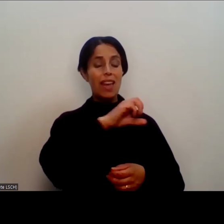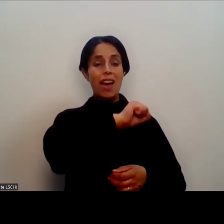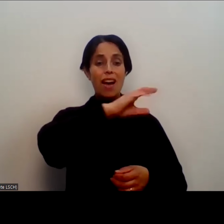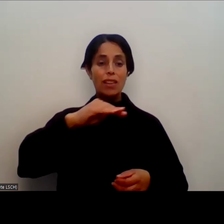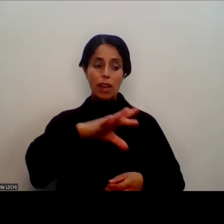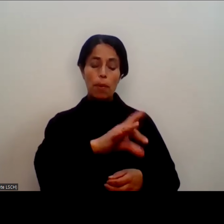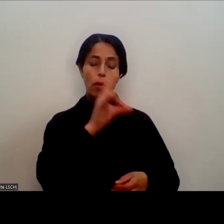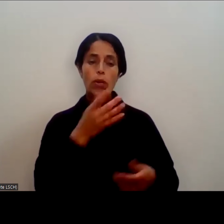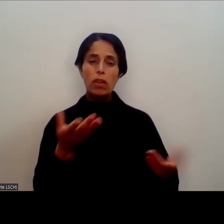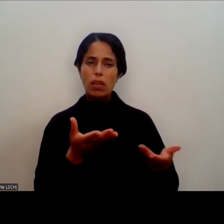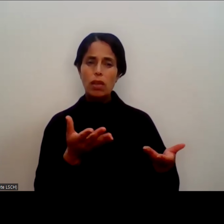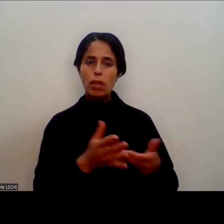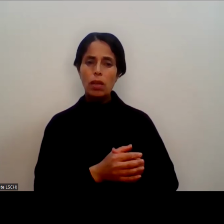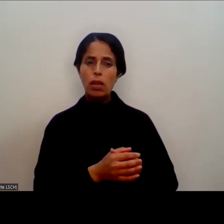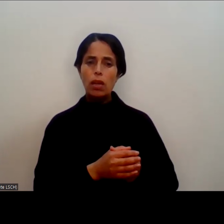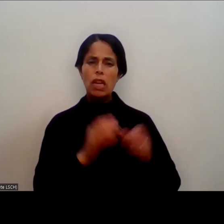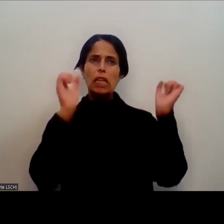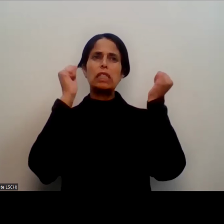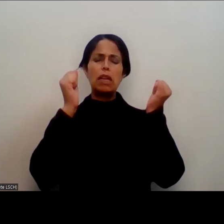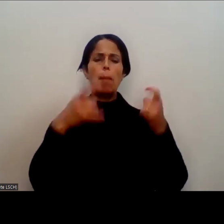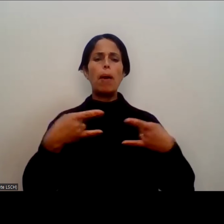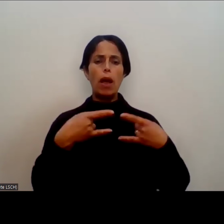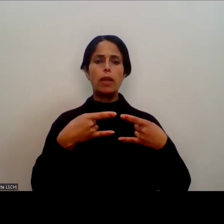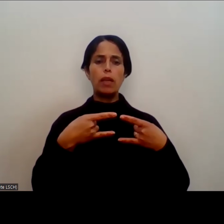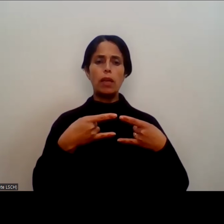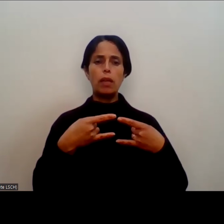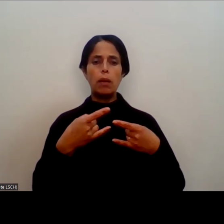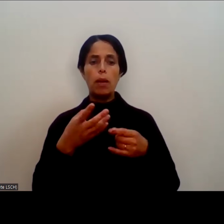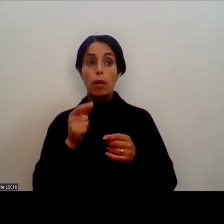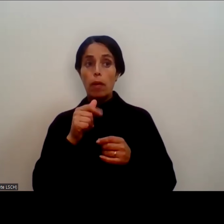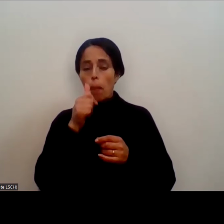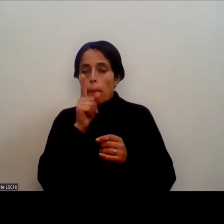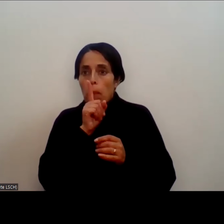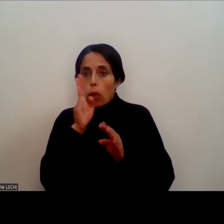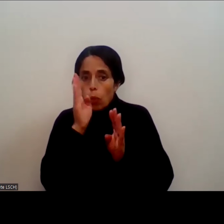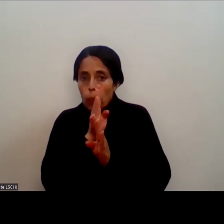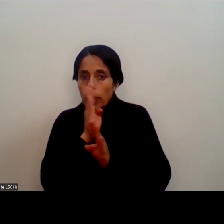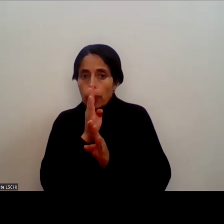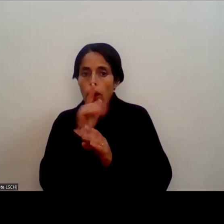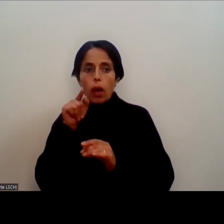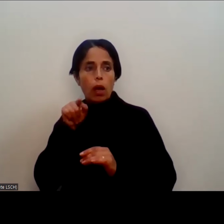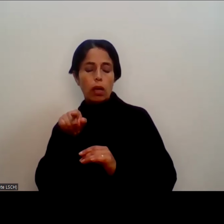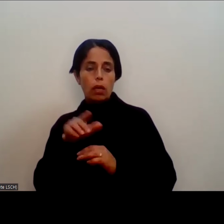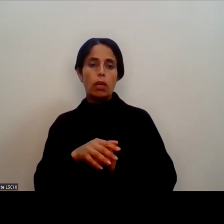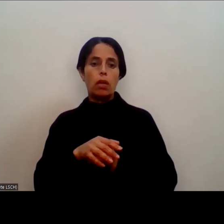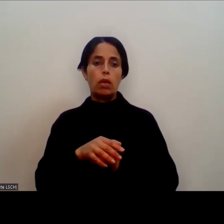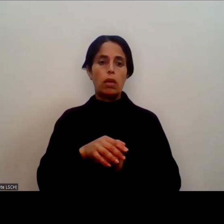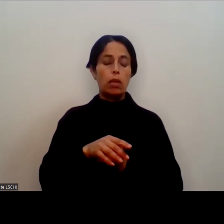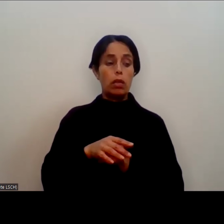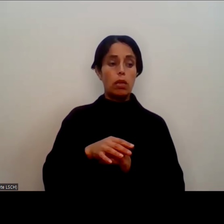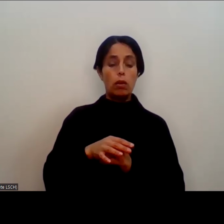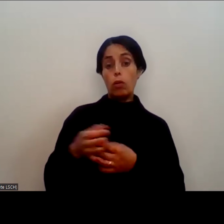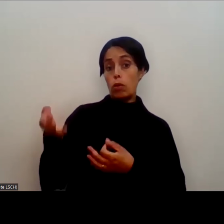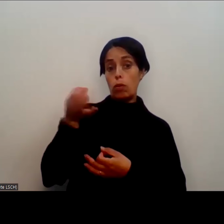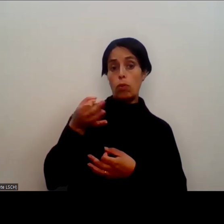descubren a chamanes en acción, clandestinamente, Y lo curioso es que el relato que hace